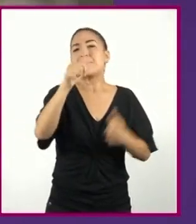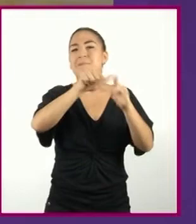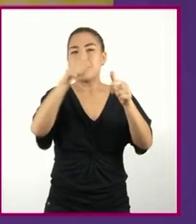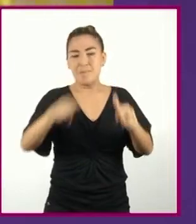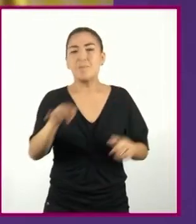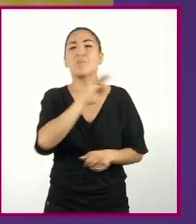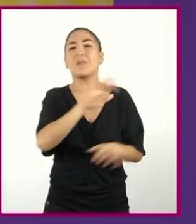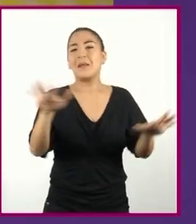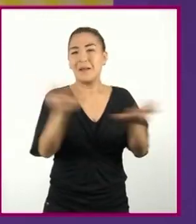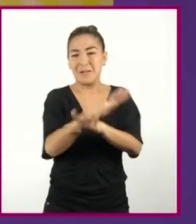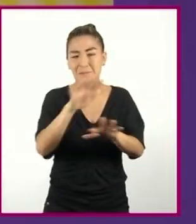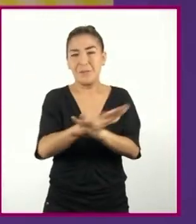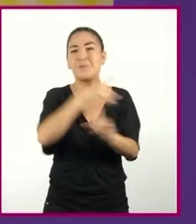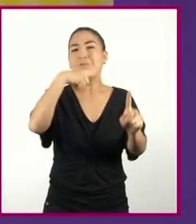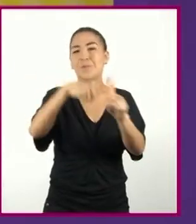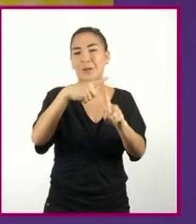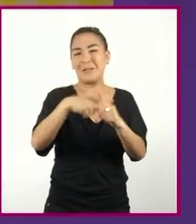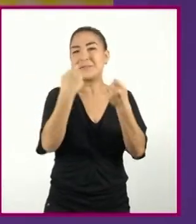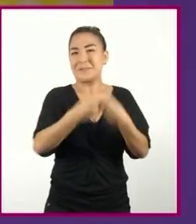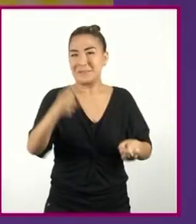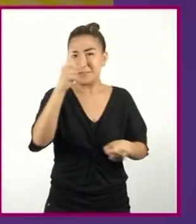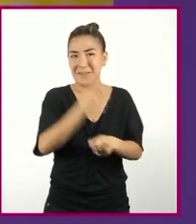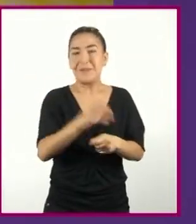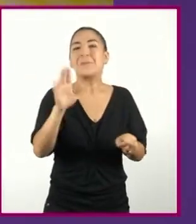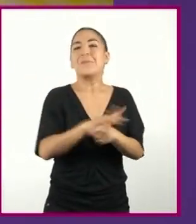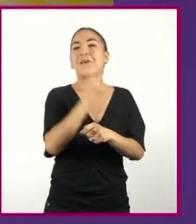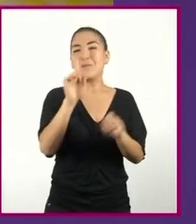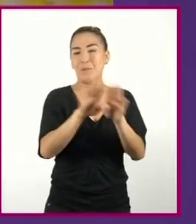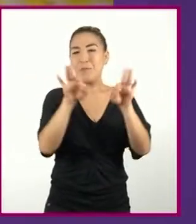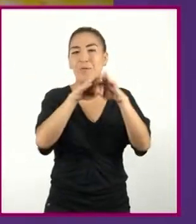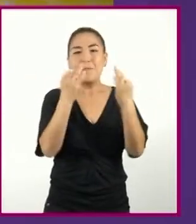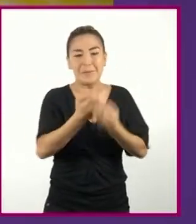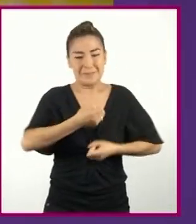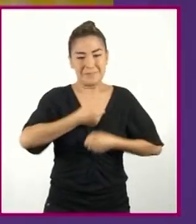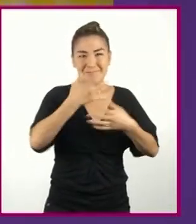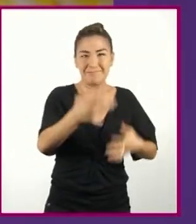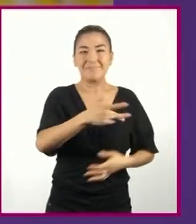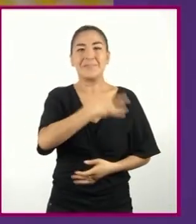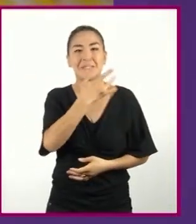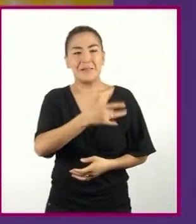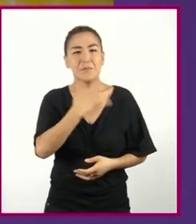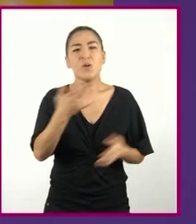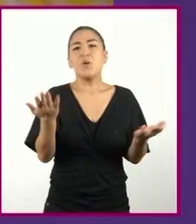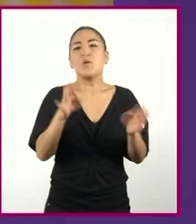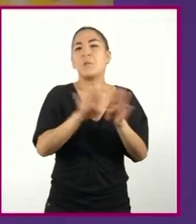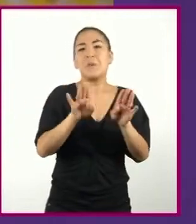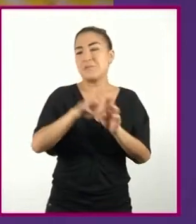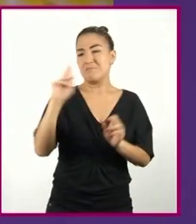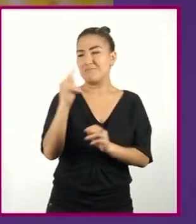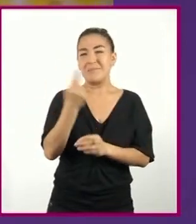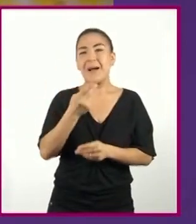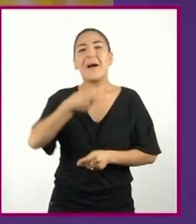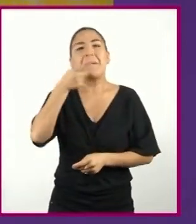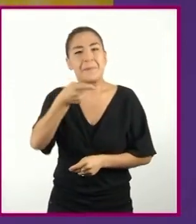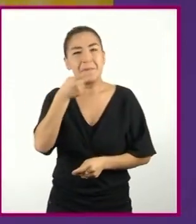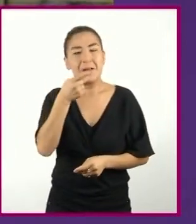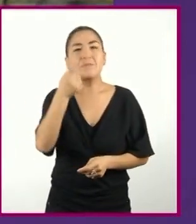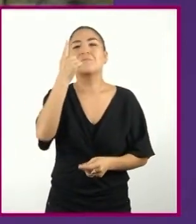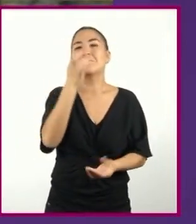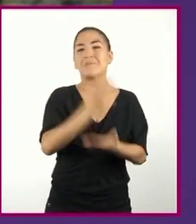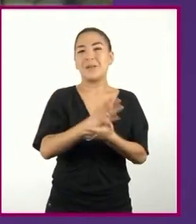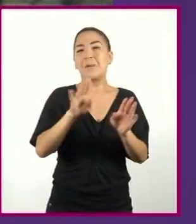producir cambios positivos en la sociedad, pues es una forma de expresar nuestros sentimientos sin tener que hablar y nos